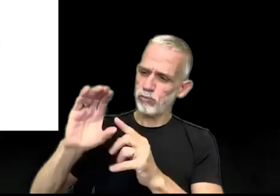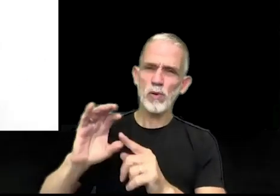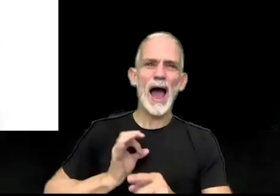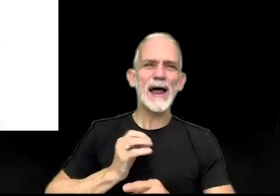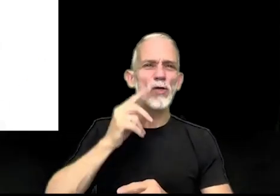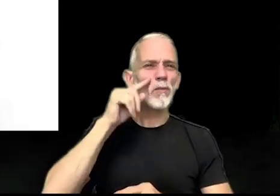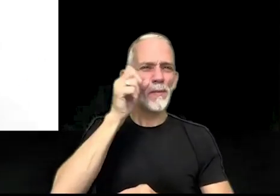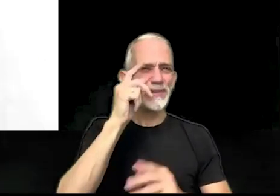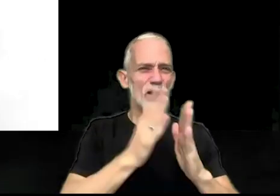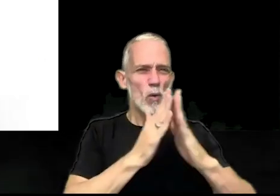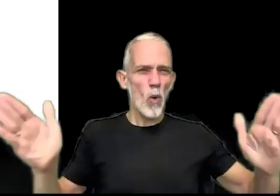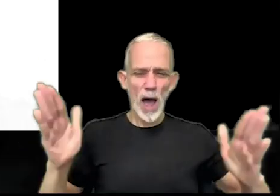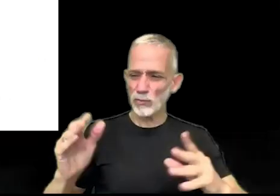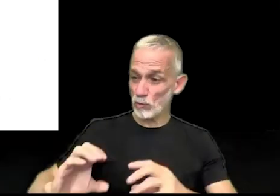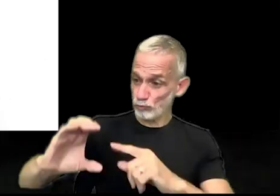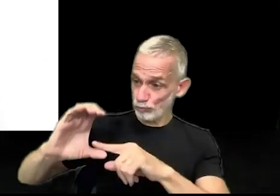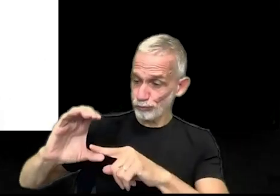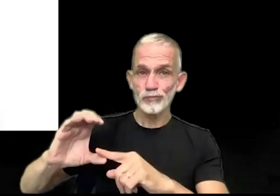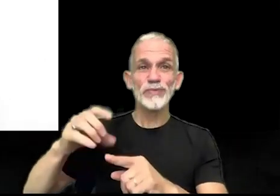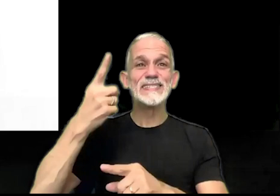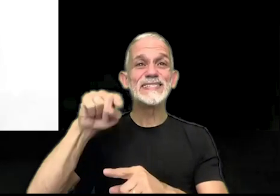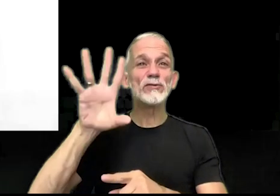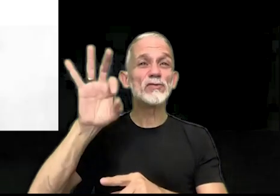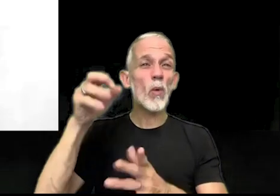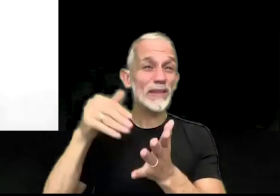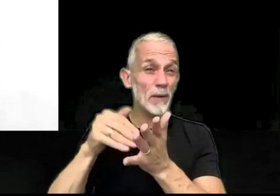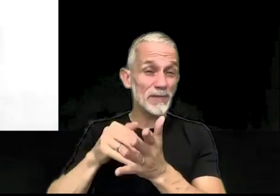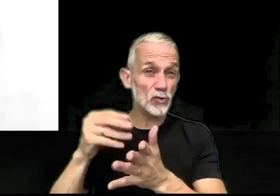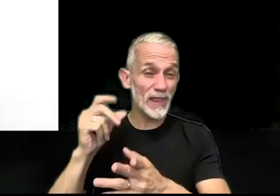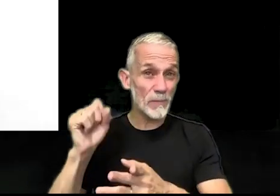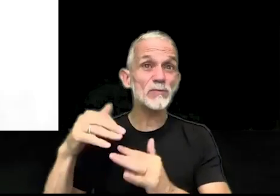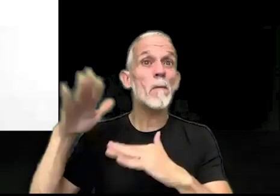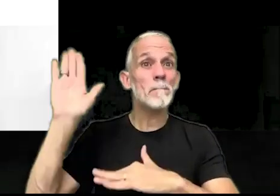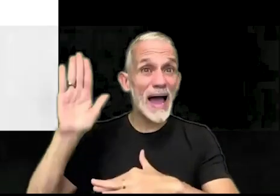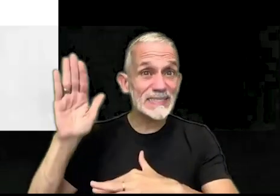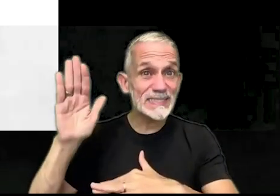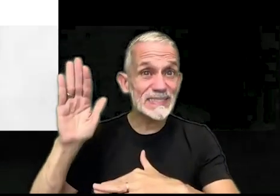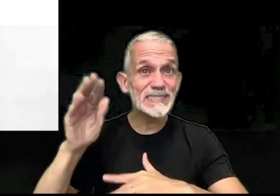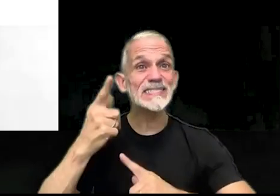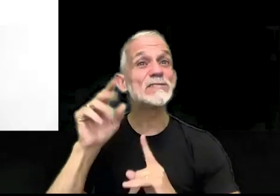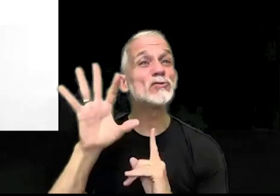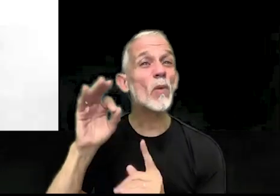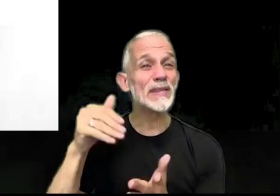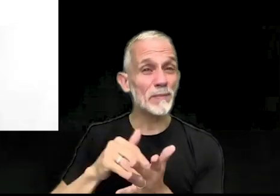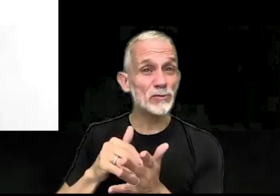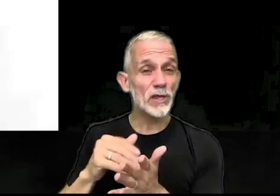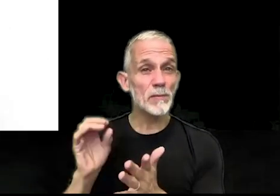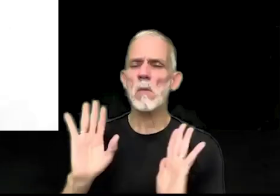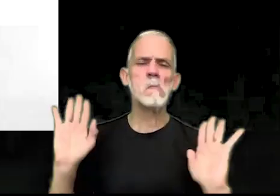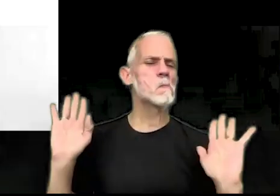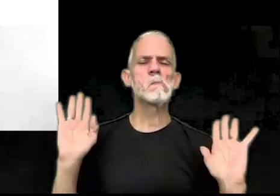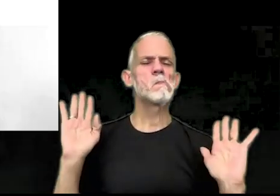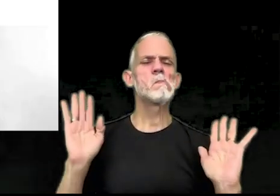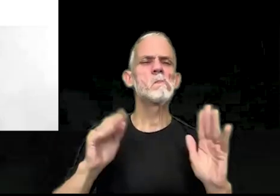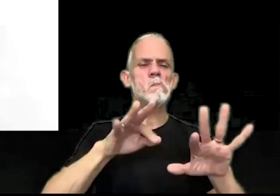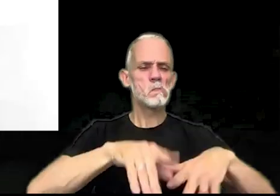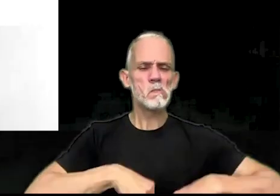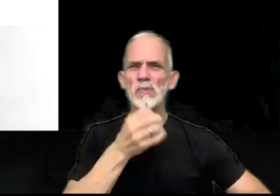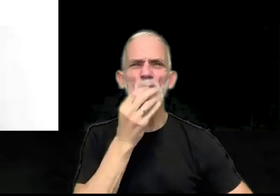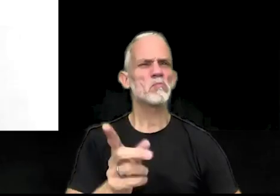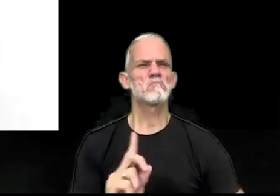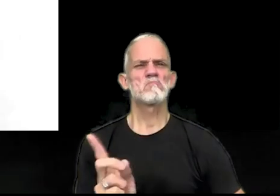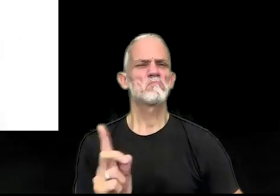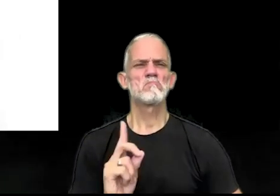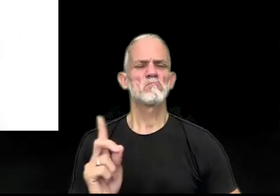año 2024 superan los 150 millones de pesos, bueno, no estoy obligada a presentar